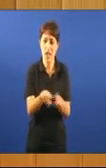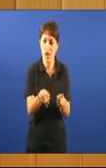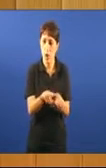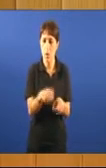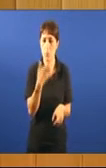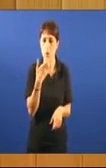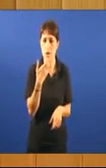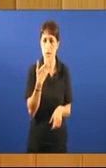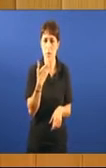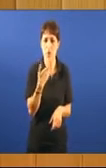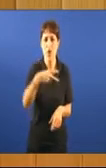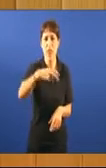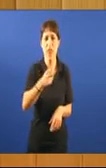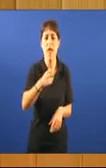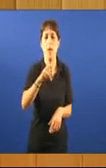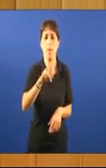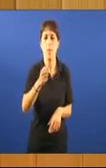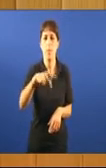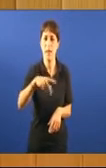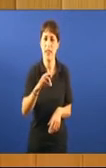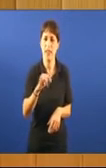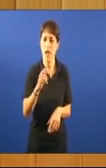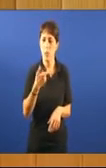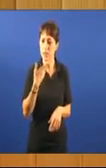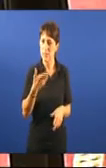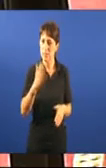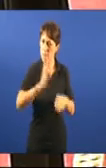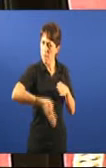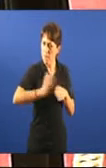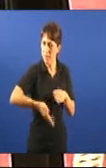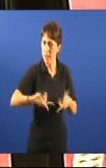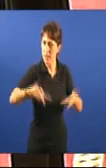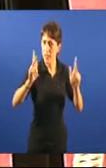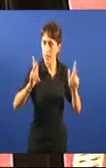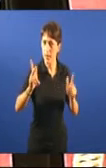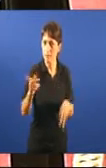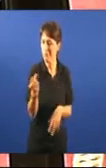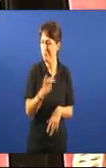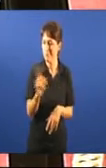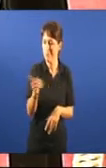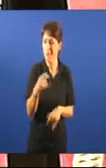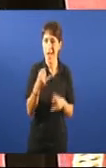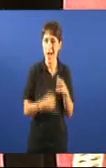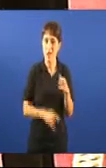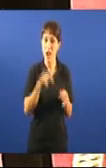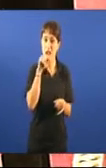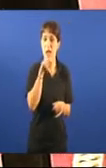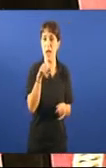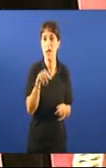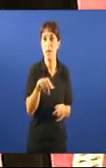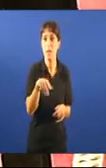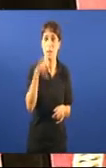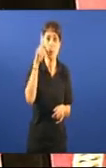a Navantia? Non. Cumpleu o seu compromiso de crear un centro de reparacións do naval en Vigo e outro en